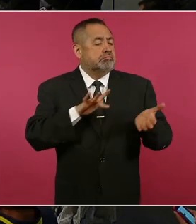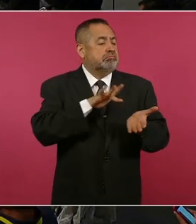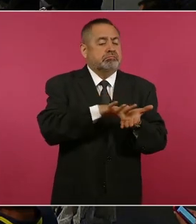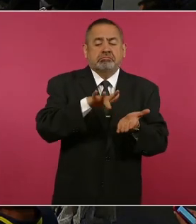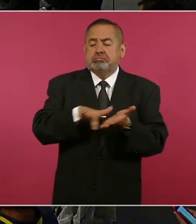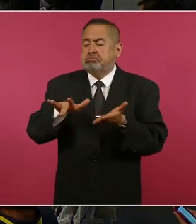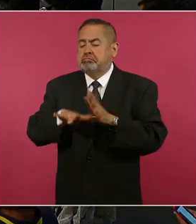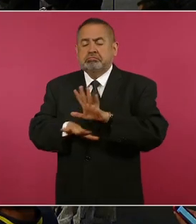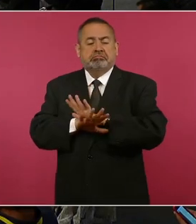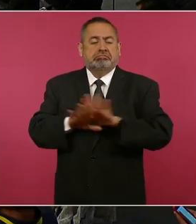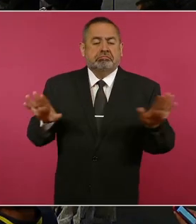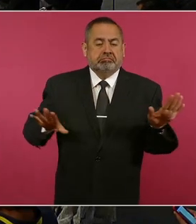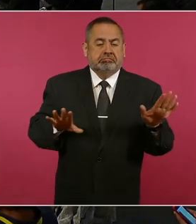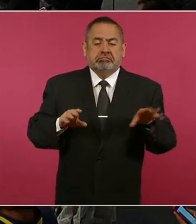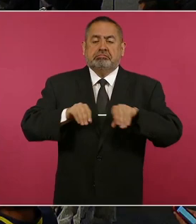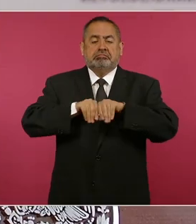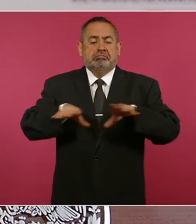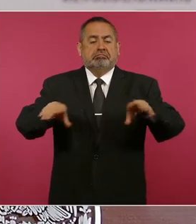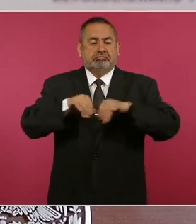plural.